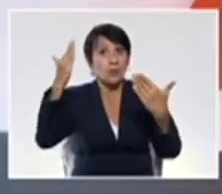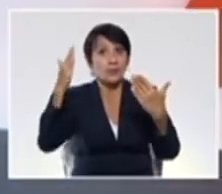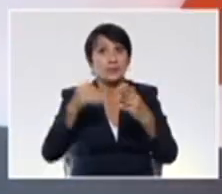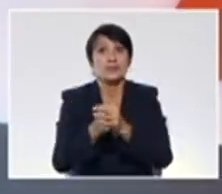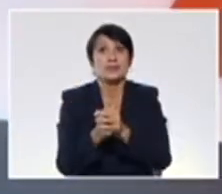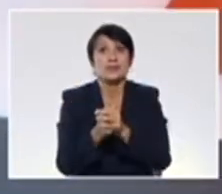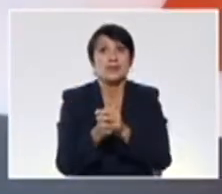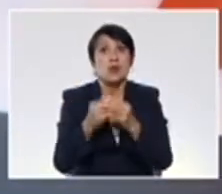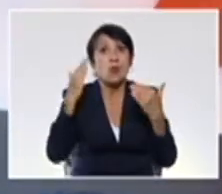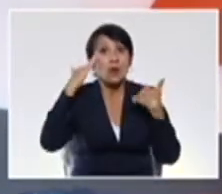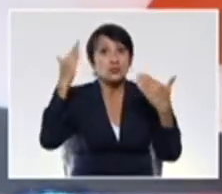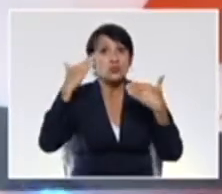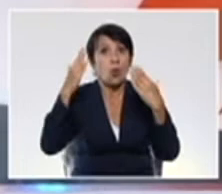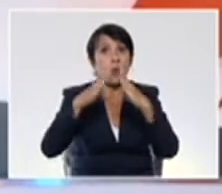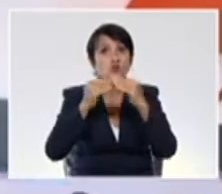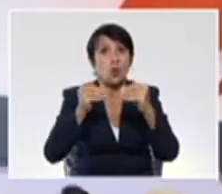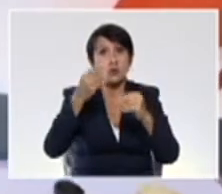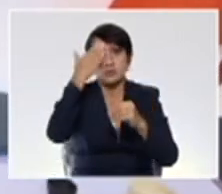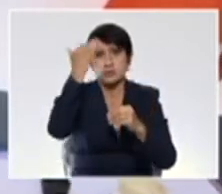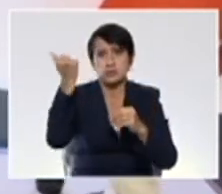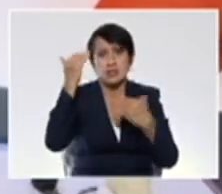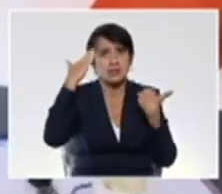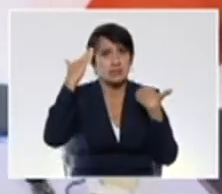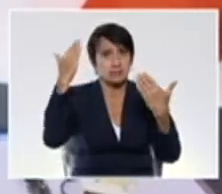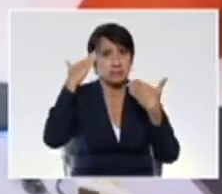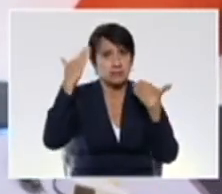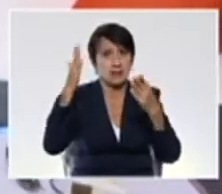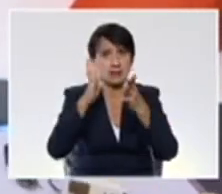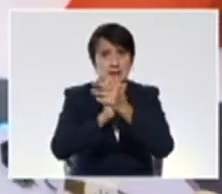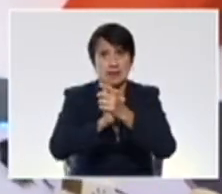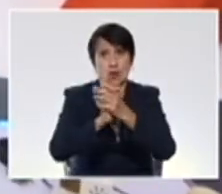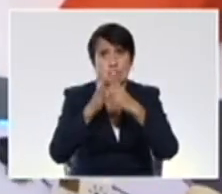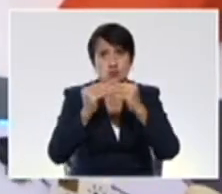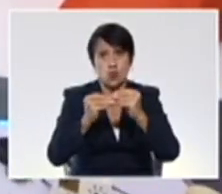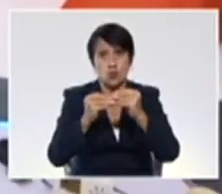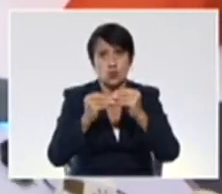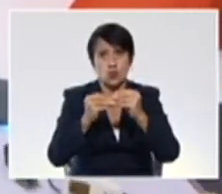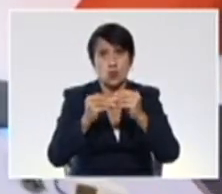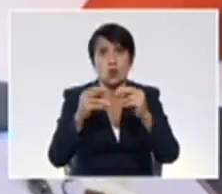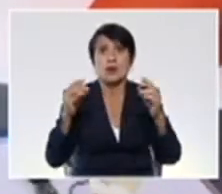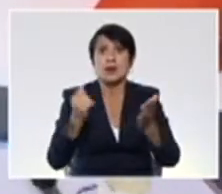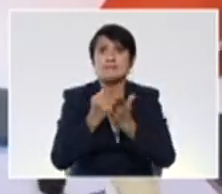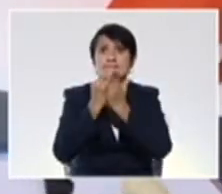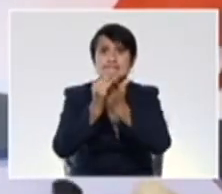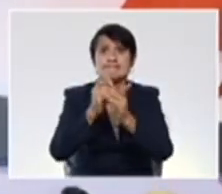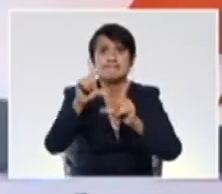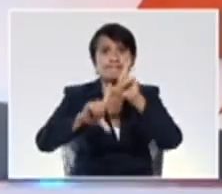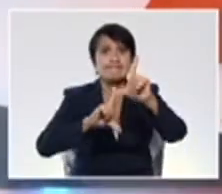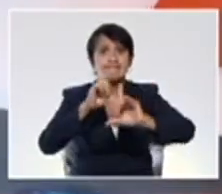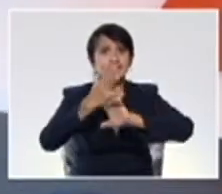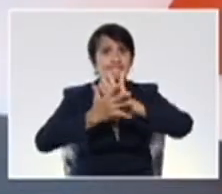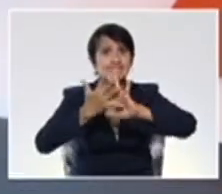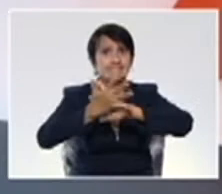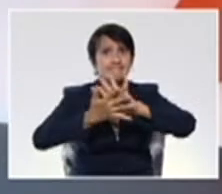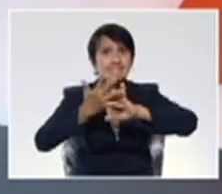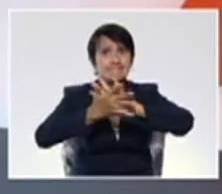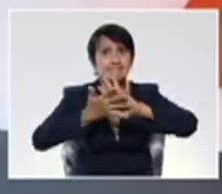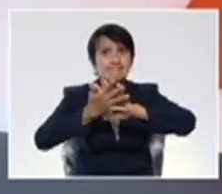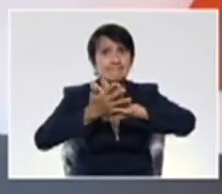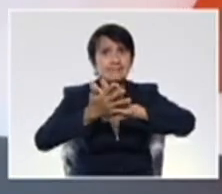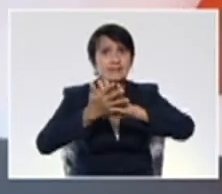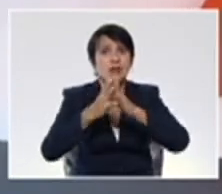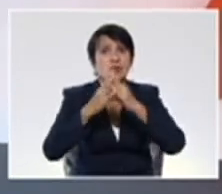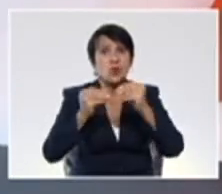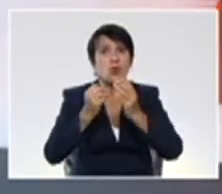Watsuja. Watsuja. No me olvido de saludar a mi amiga o a mi amigo que nos está ayudando con la lengua de señas venezolana, que bueno,